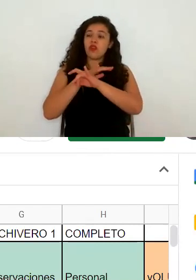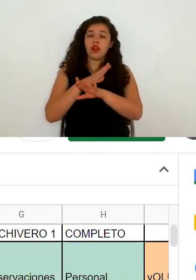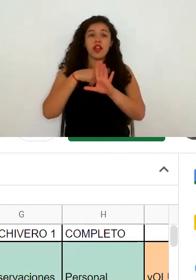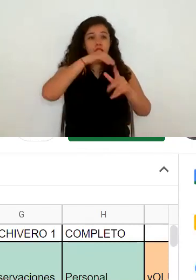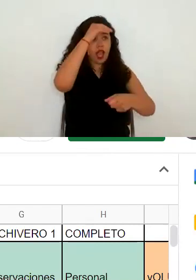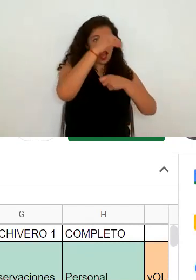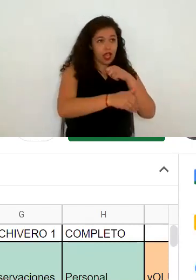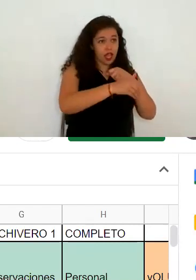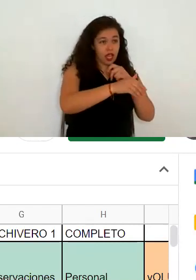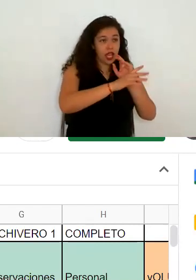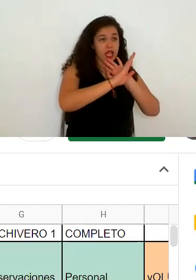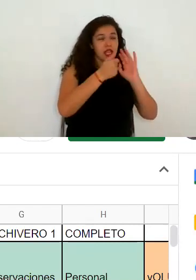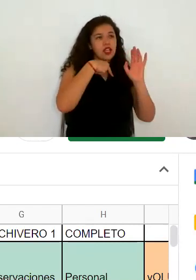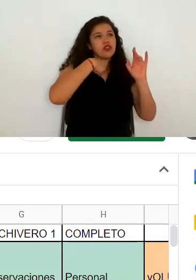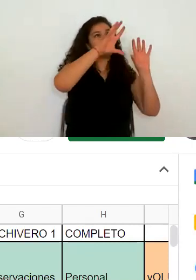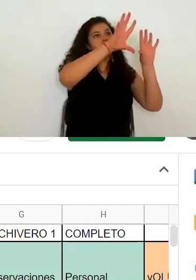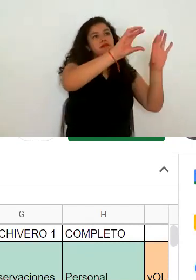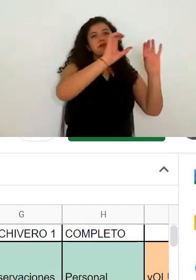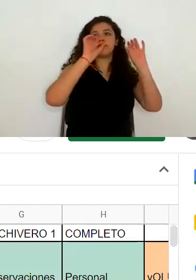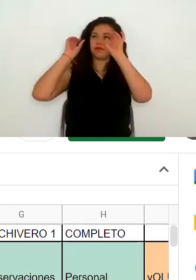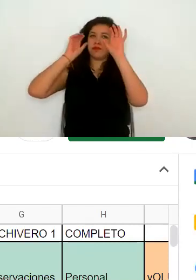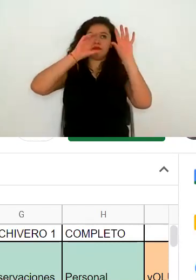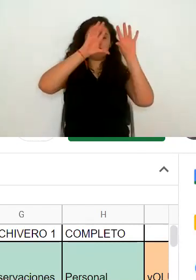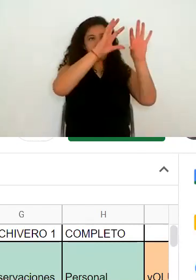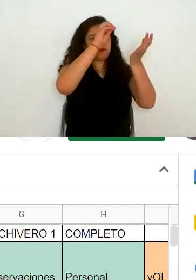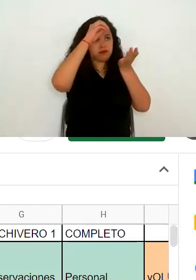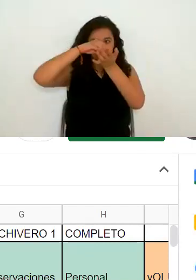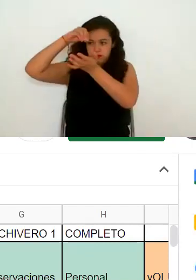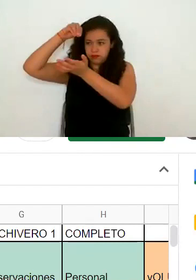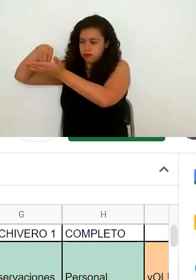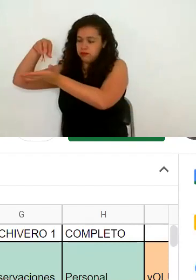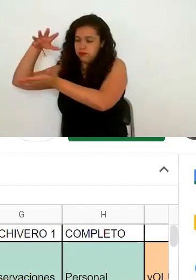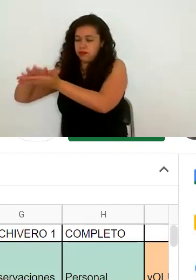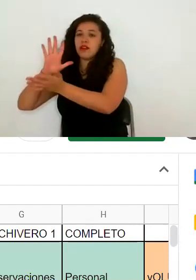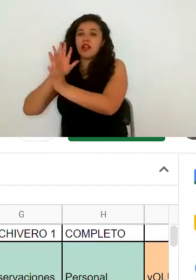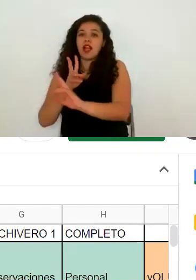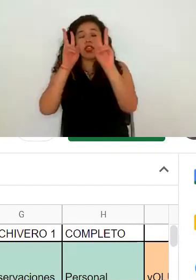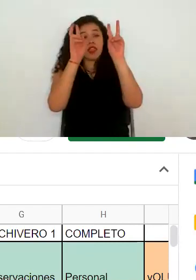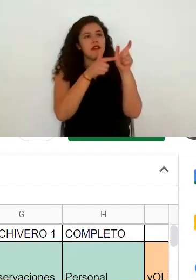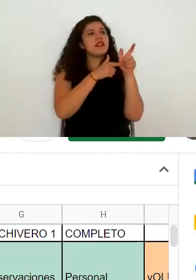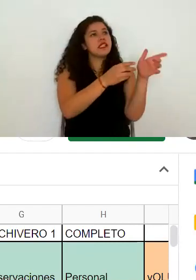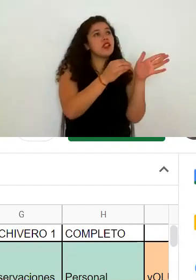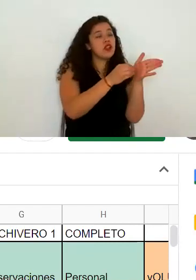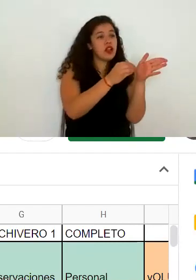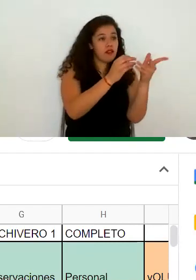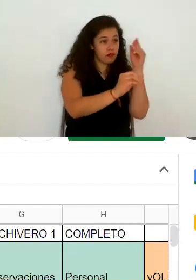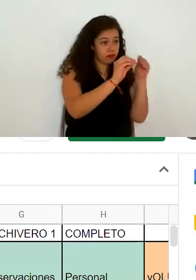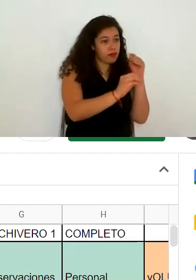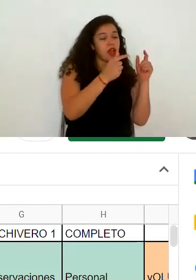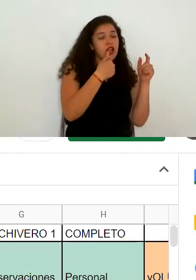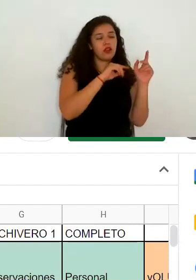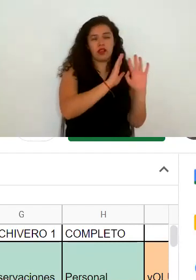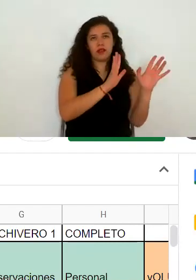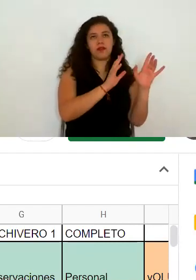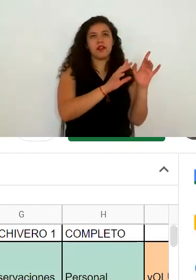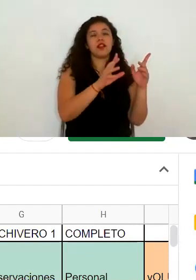están abiertos los vamos a mantener aquí, como todavía los asuntos vigentes, y yo puedo jalar ya